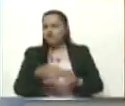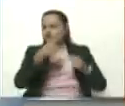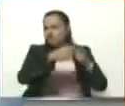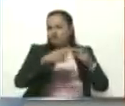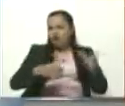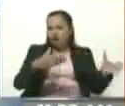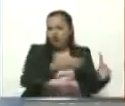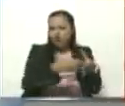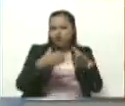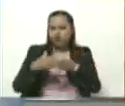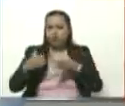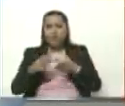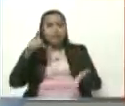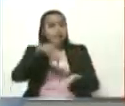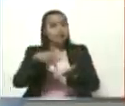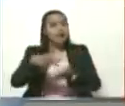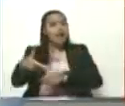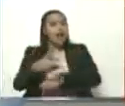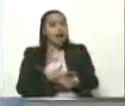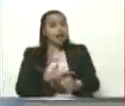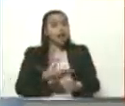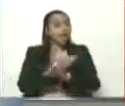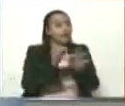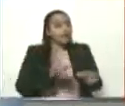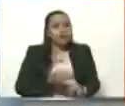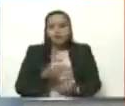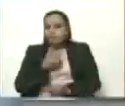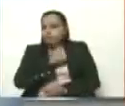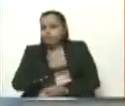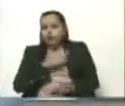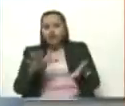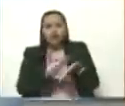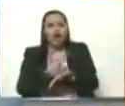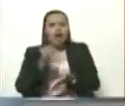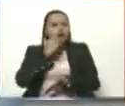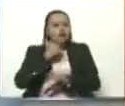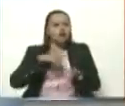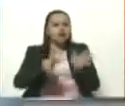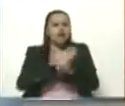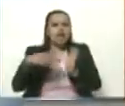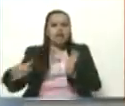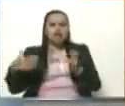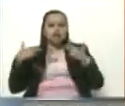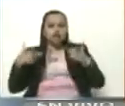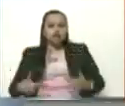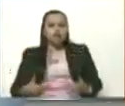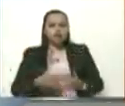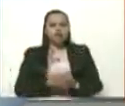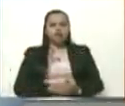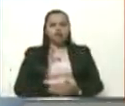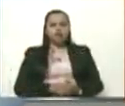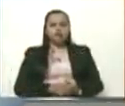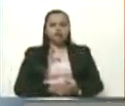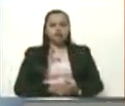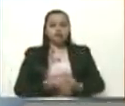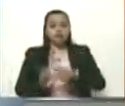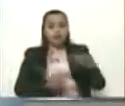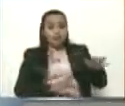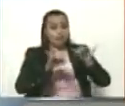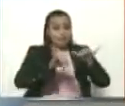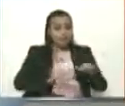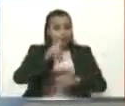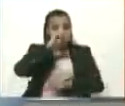que participaron de manera lamentable en violaciones de derechos humanos por otro lado este mismo año